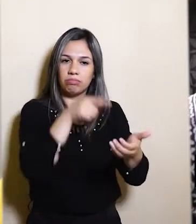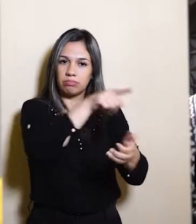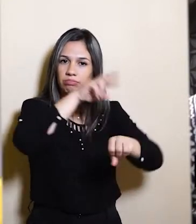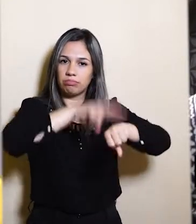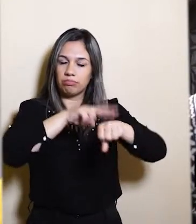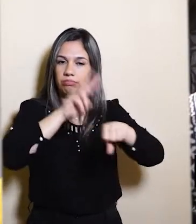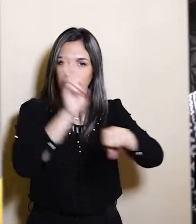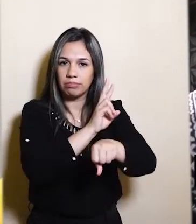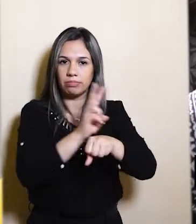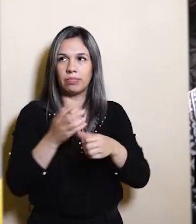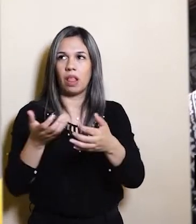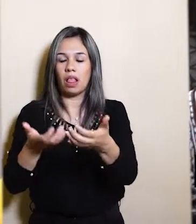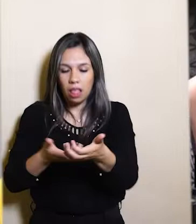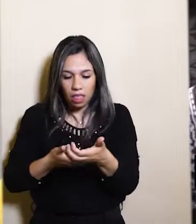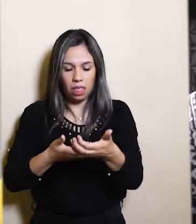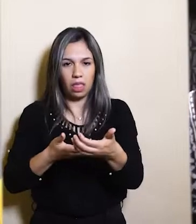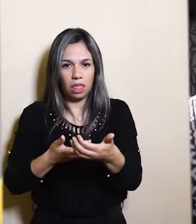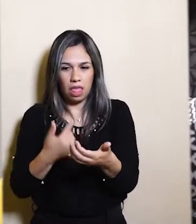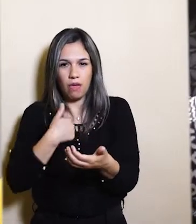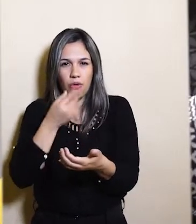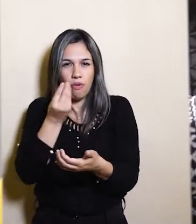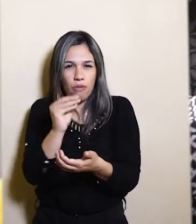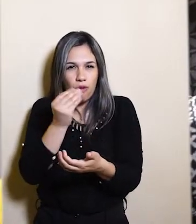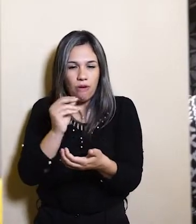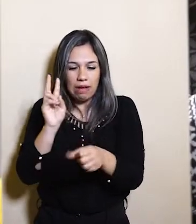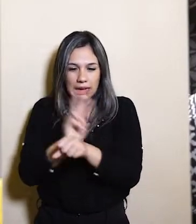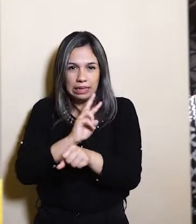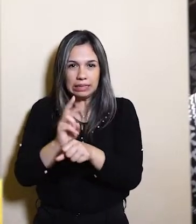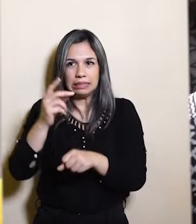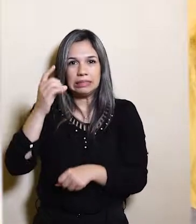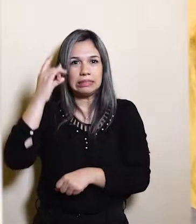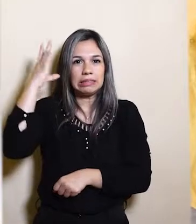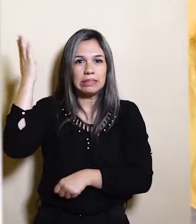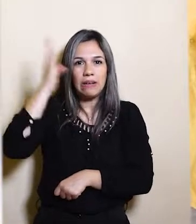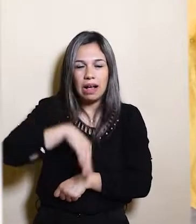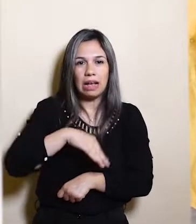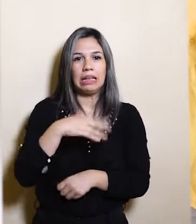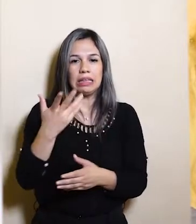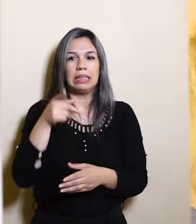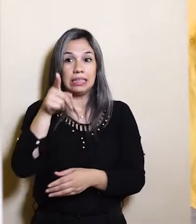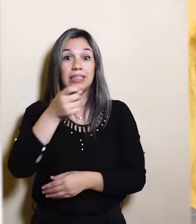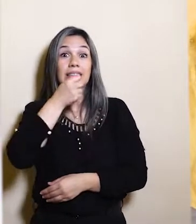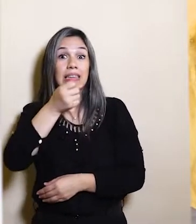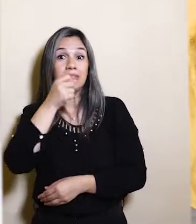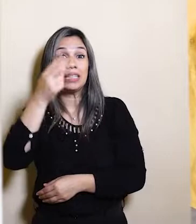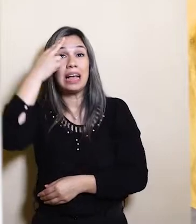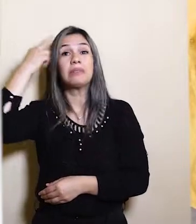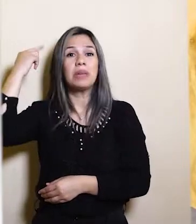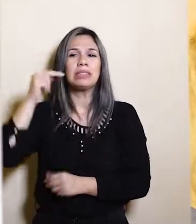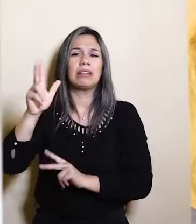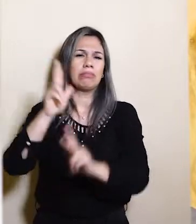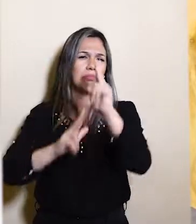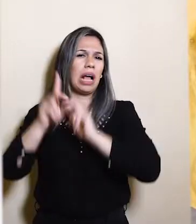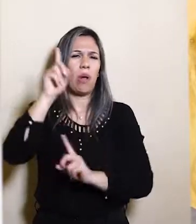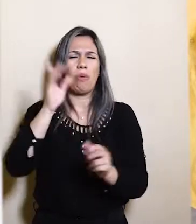propias familias nos han dado testimonio, o las propias personas profesionales nos han dado testimonio que se les obliga a amamantar